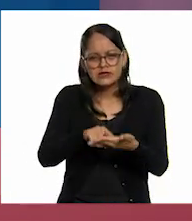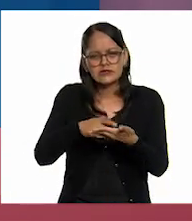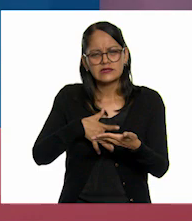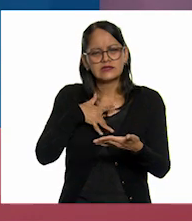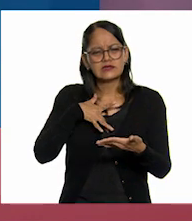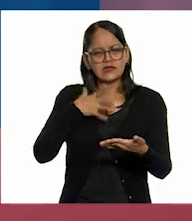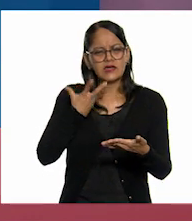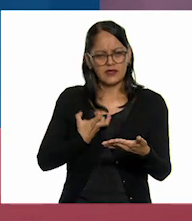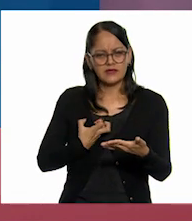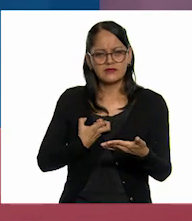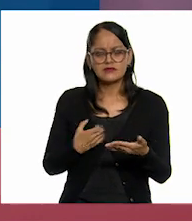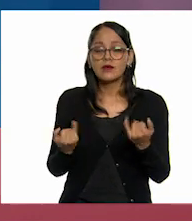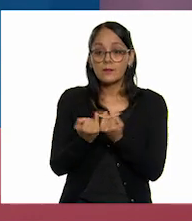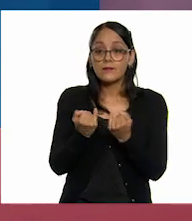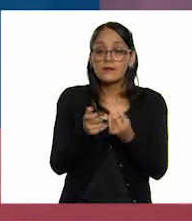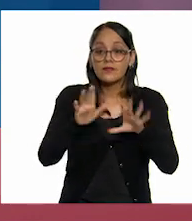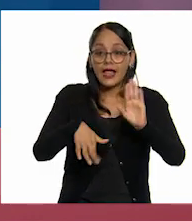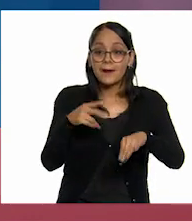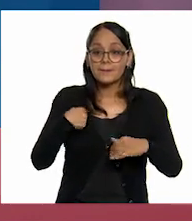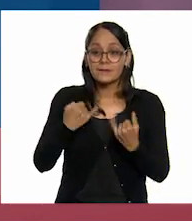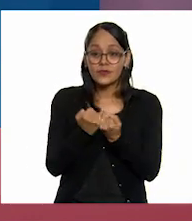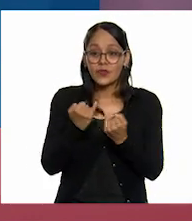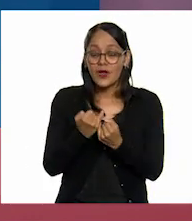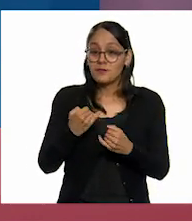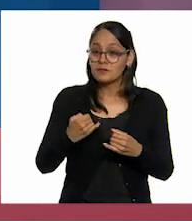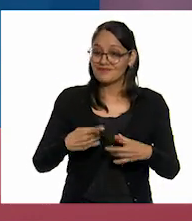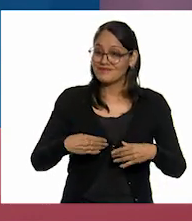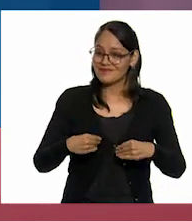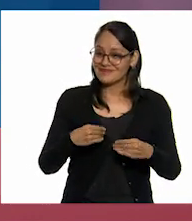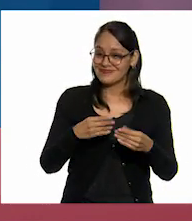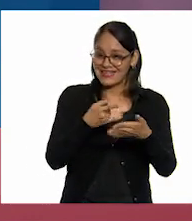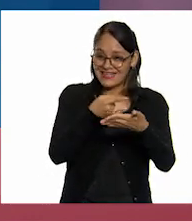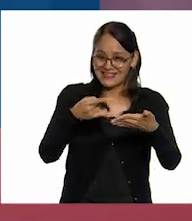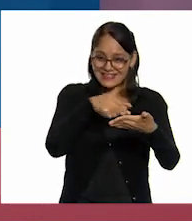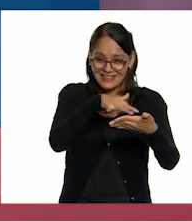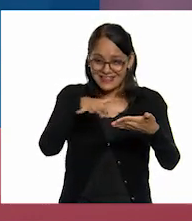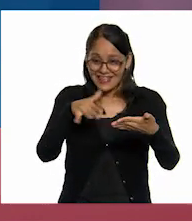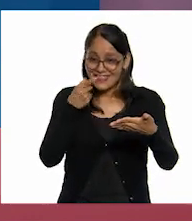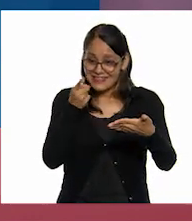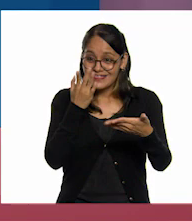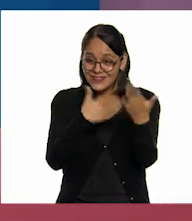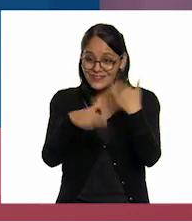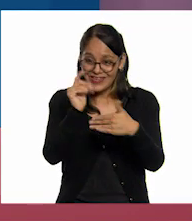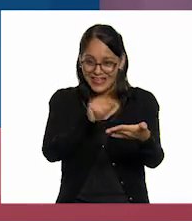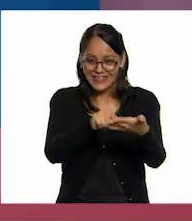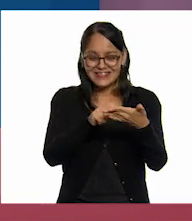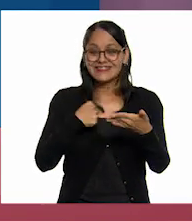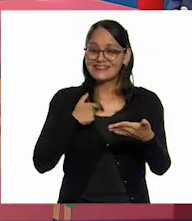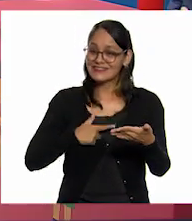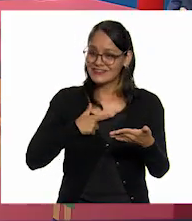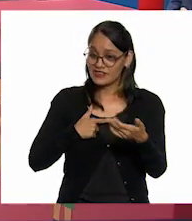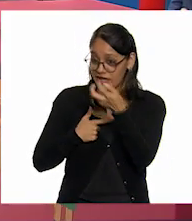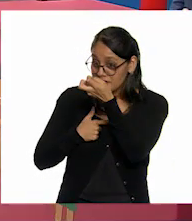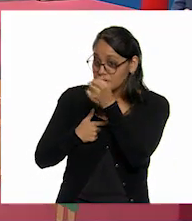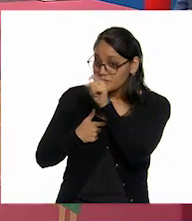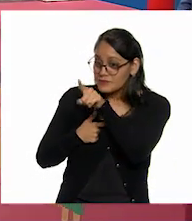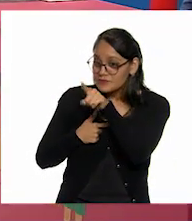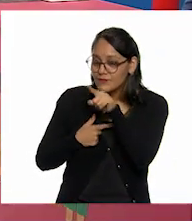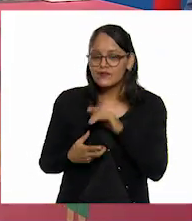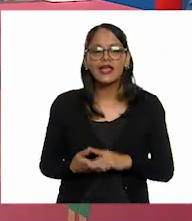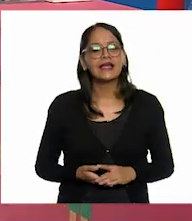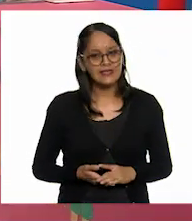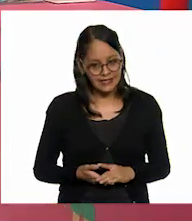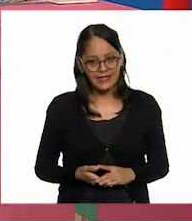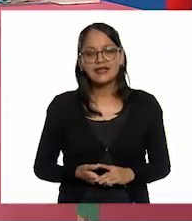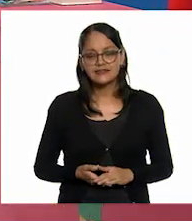eso. También me da mucho gusto cuando las cosas salen bien. ¿Es algo así como eso? Eso es parte de vivir